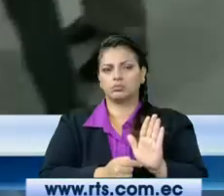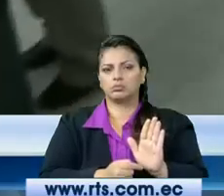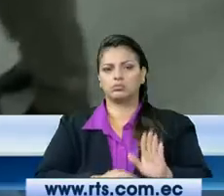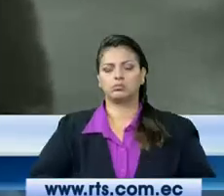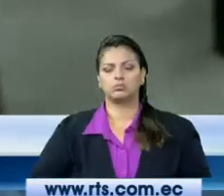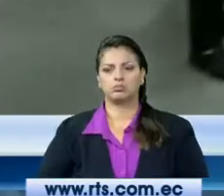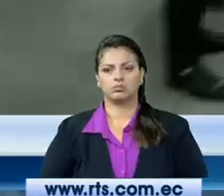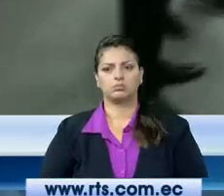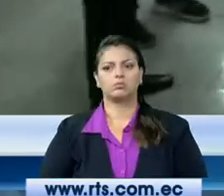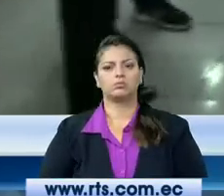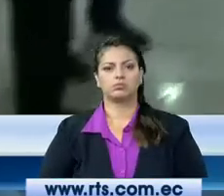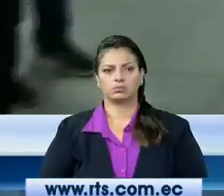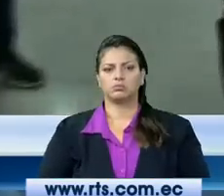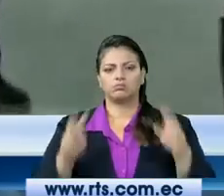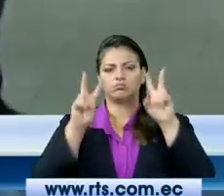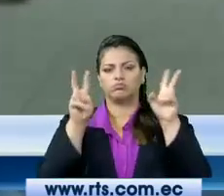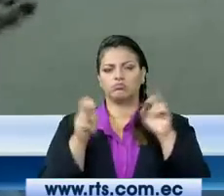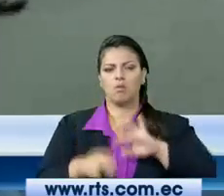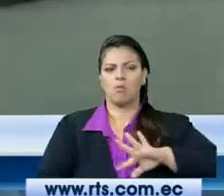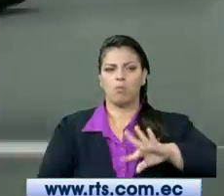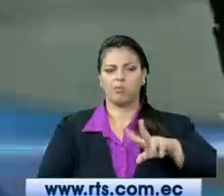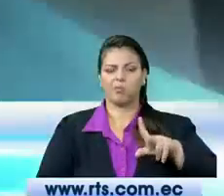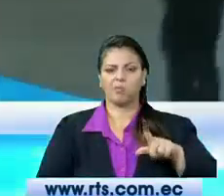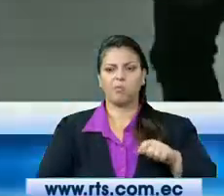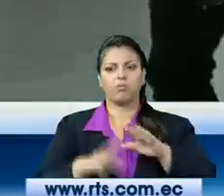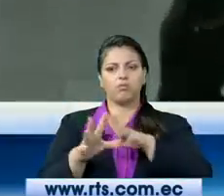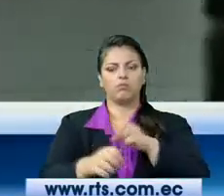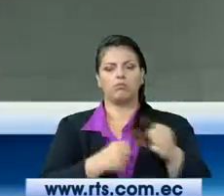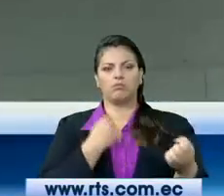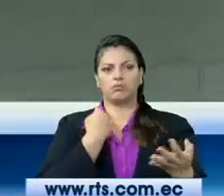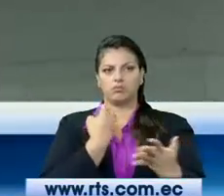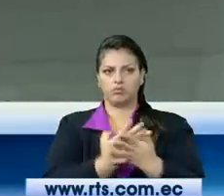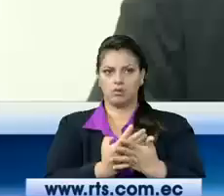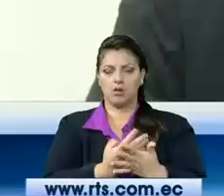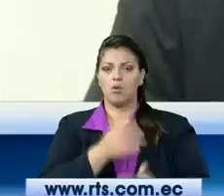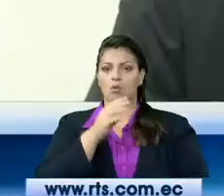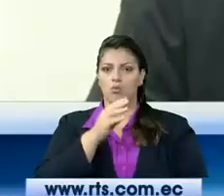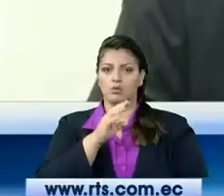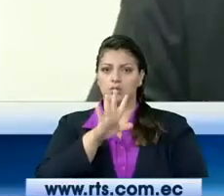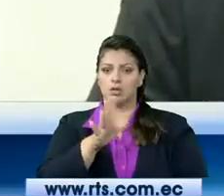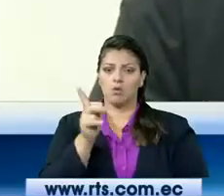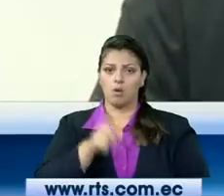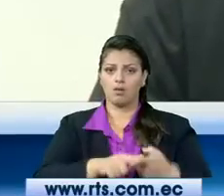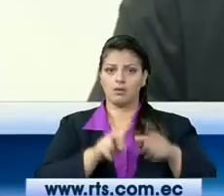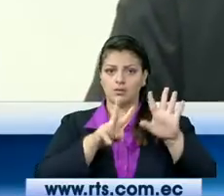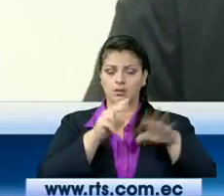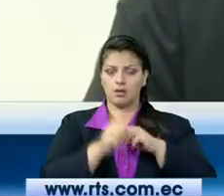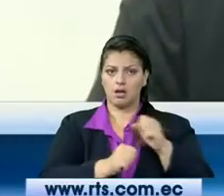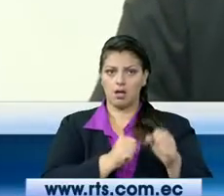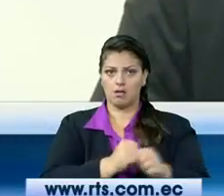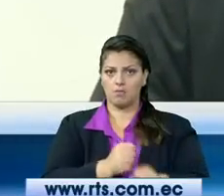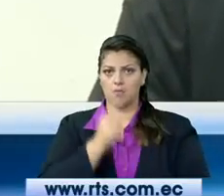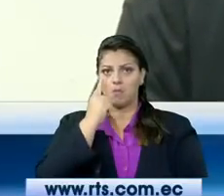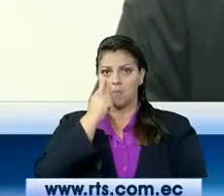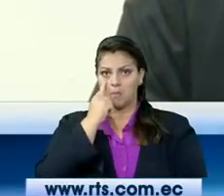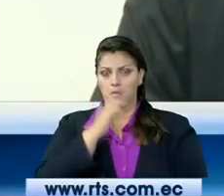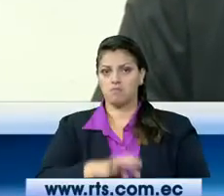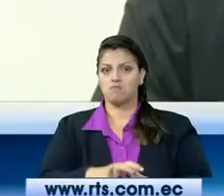cual contempla una pena de 5 a 7 años. Y podría